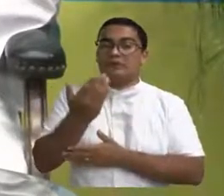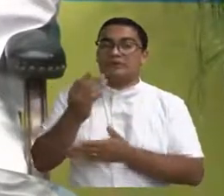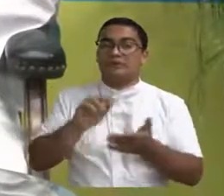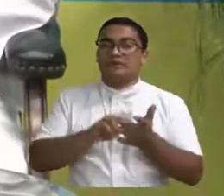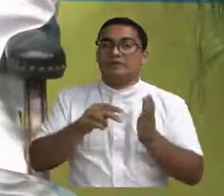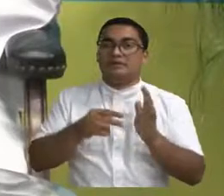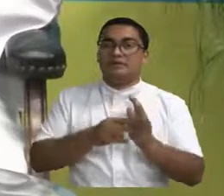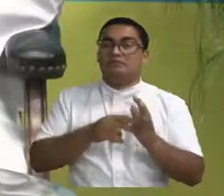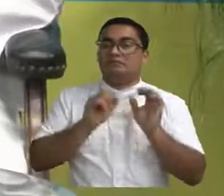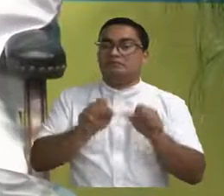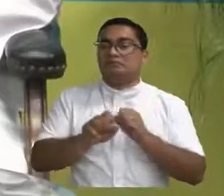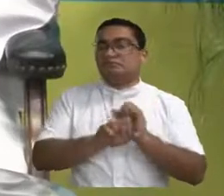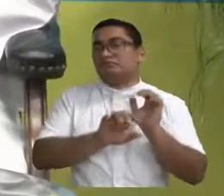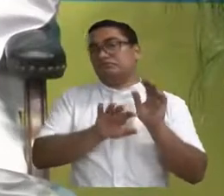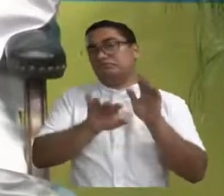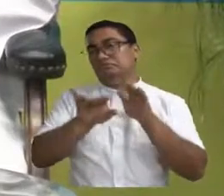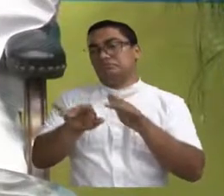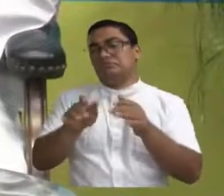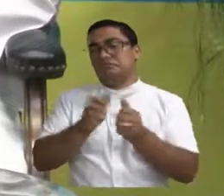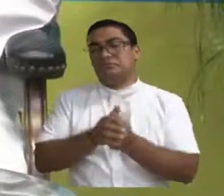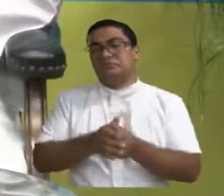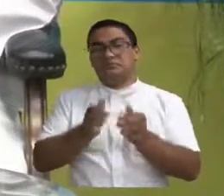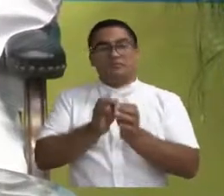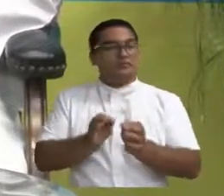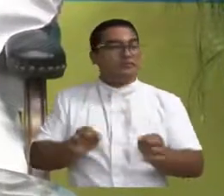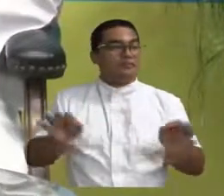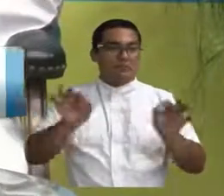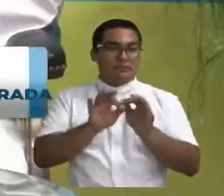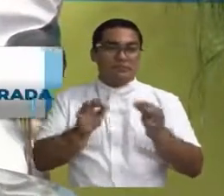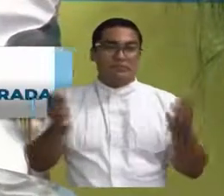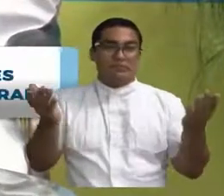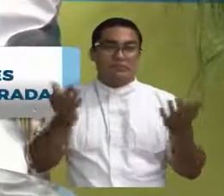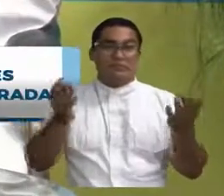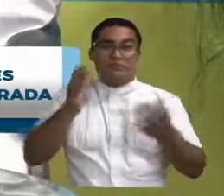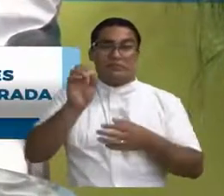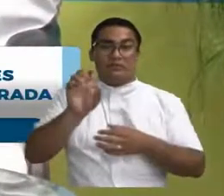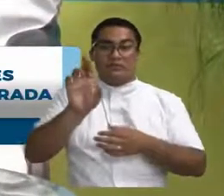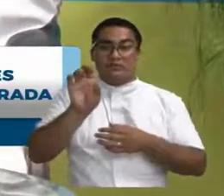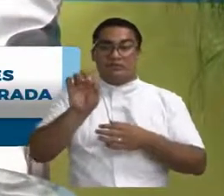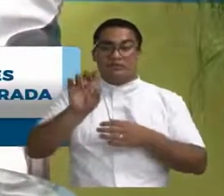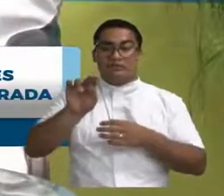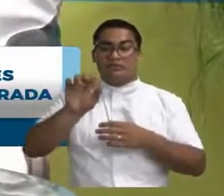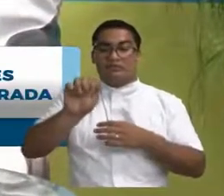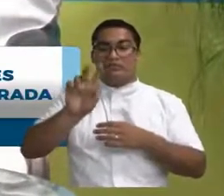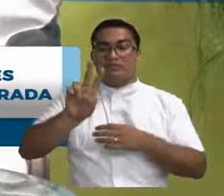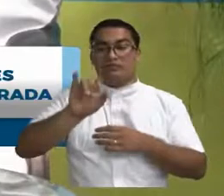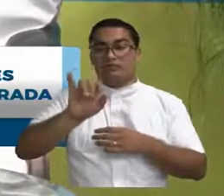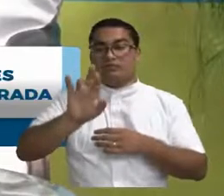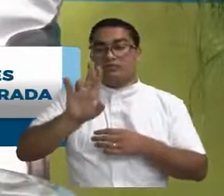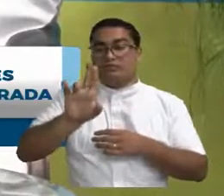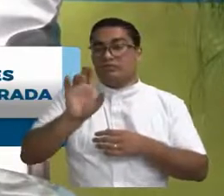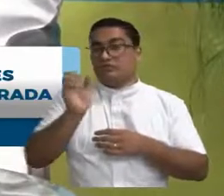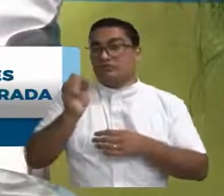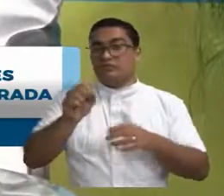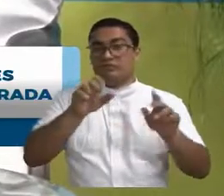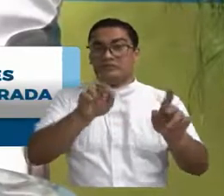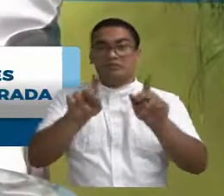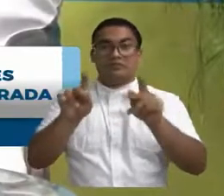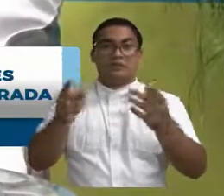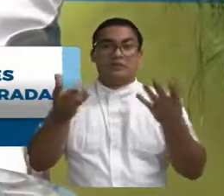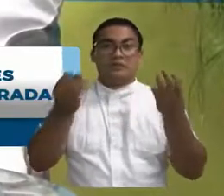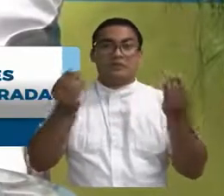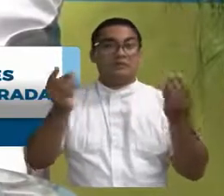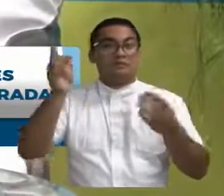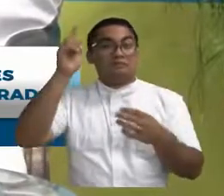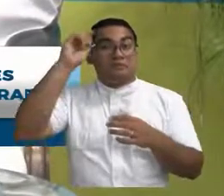de acudir, porque también vemos de que con este boom del coronavirus, pues la gente tiene miedo y todos tenemos miedo porque no